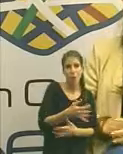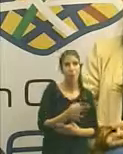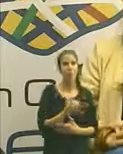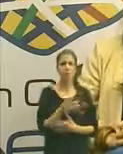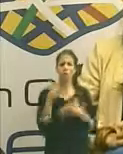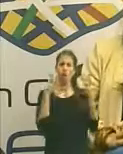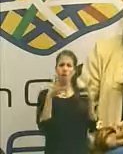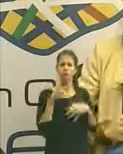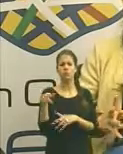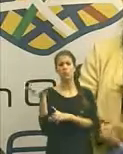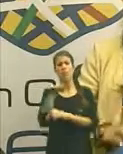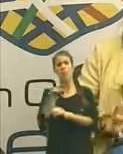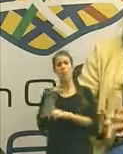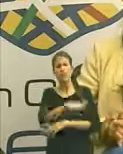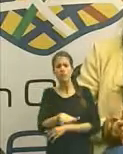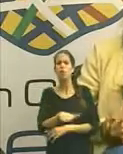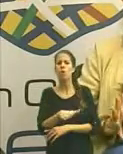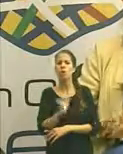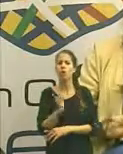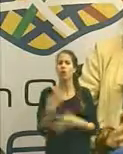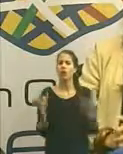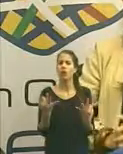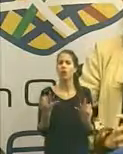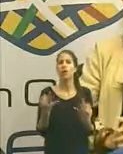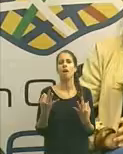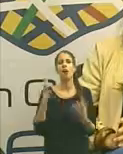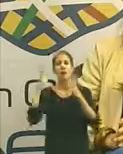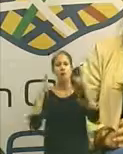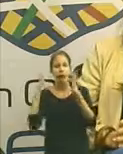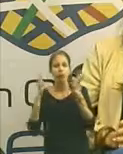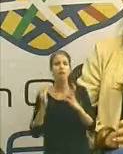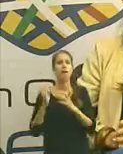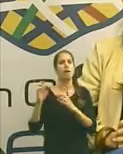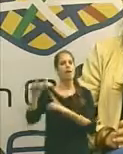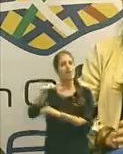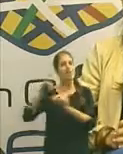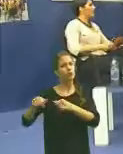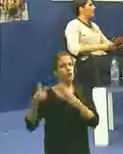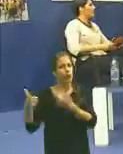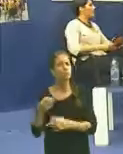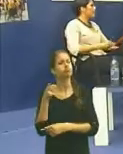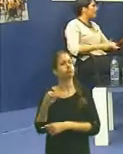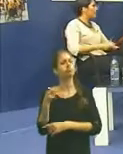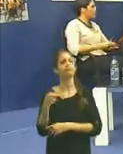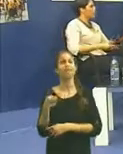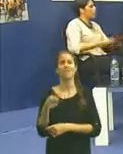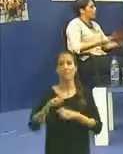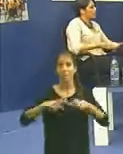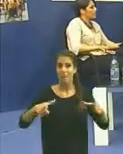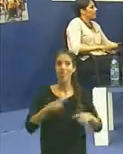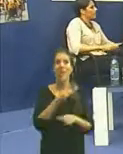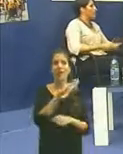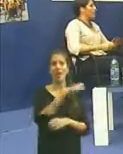iría bien estar en la naturaleza, con los animales, cada vez más nos llegan. ¿Y cómo podemos fomentar el acceso normalizado a